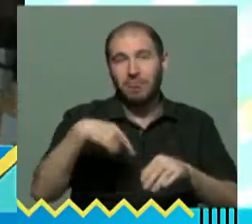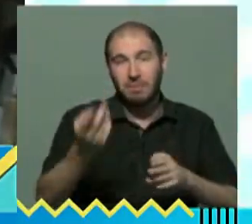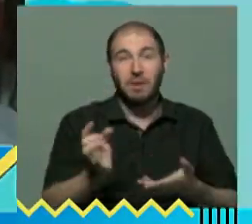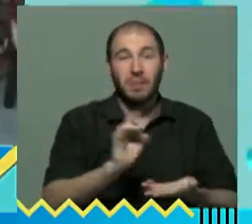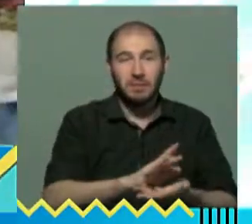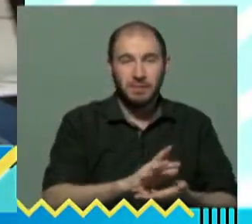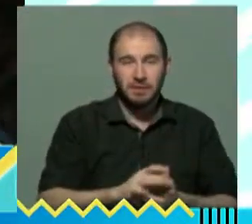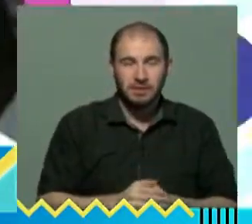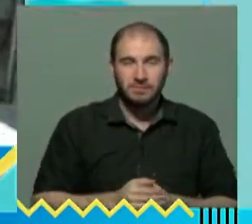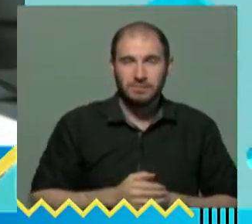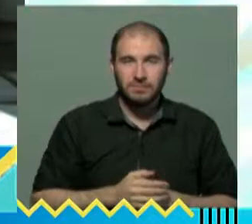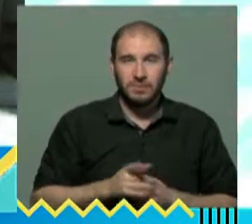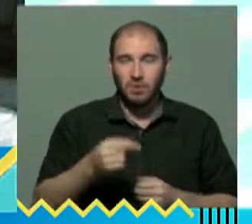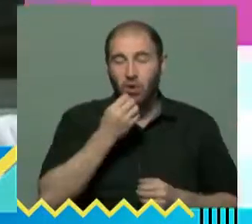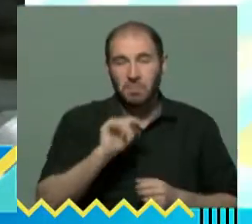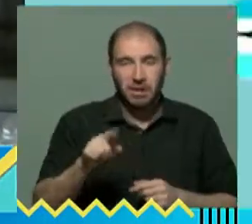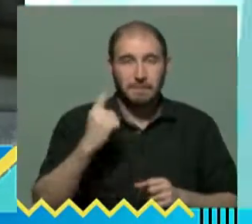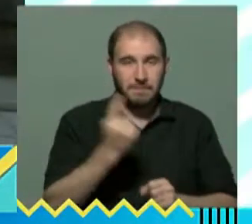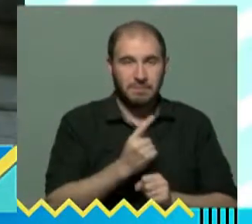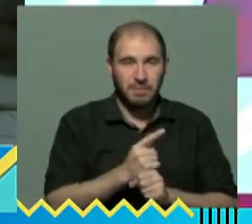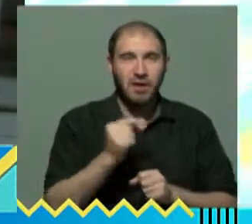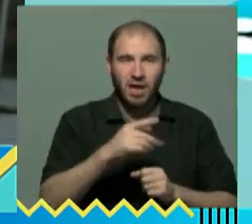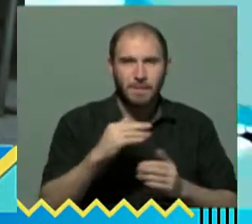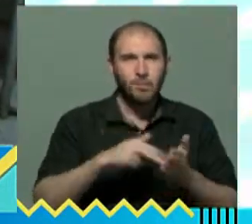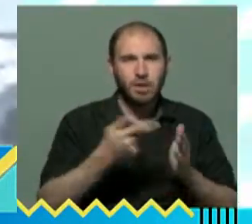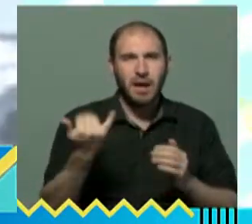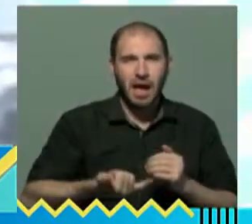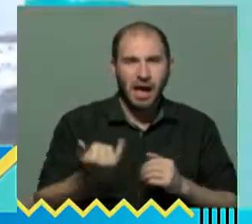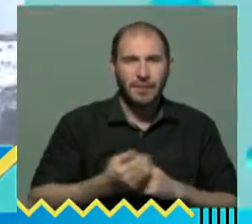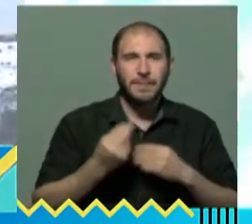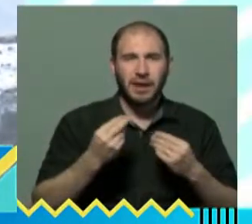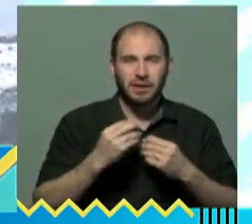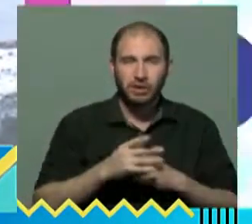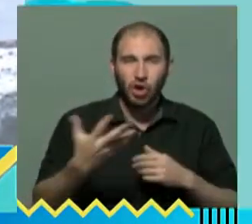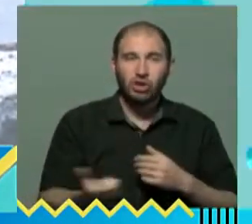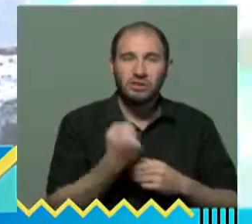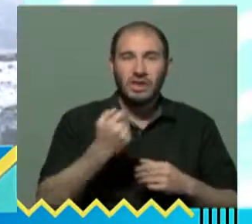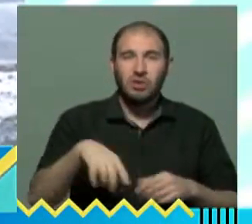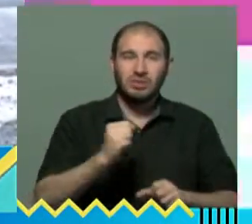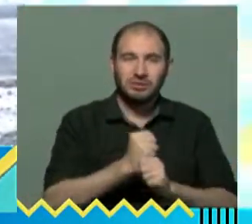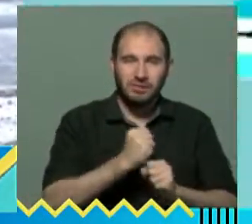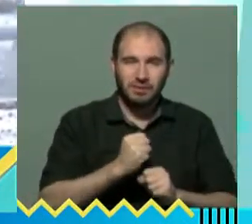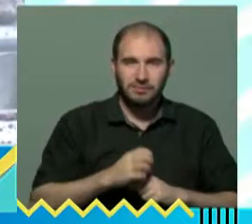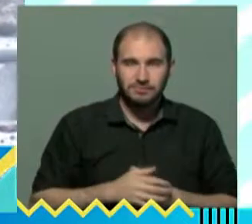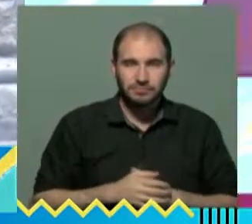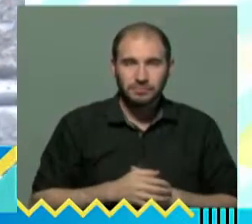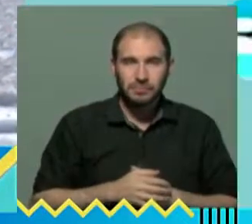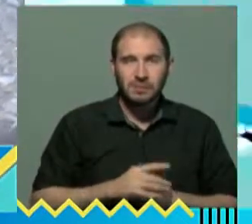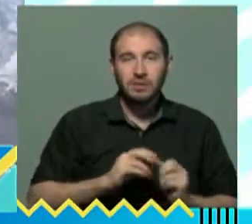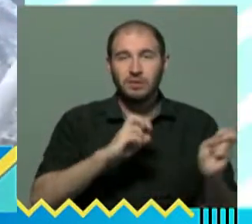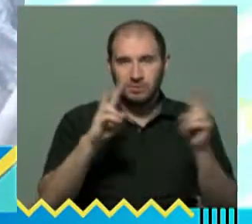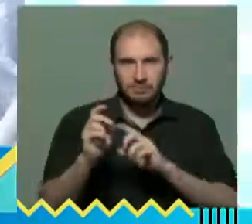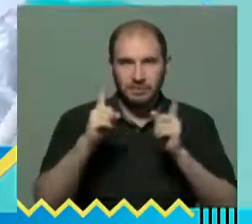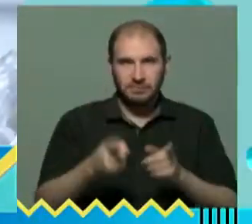despiden cuando quieren. Primero eso, digamos, hay una dificultad para acceder al mercado laboral, digamos, eso hay que decirlo. Y por otra